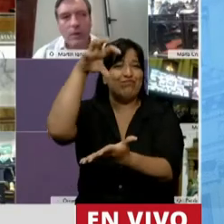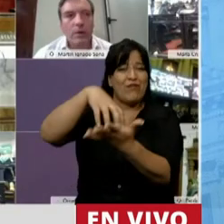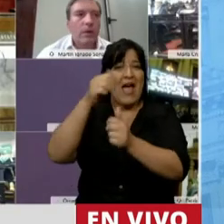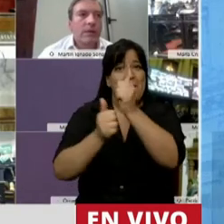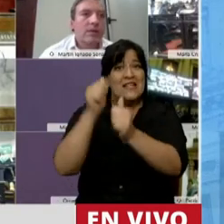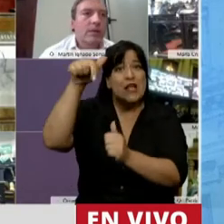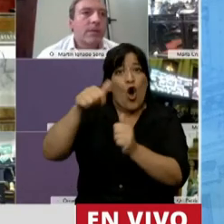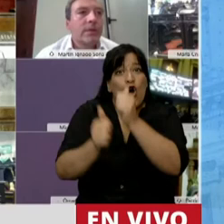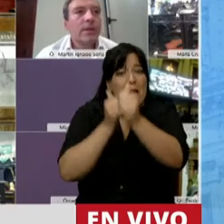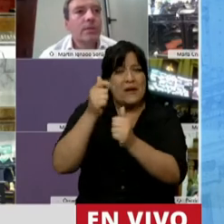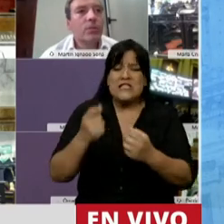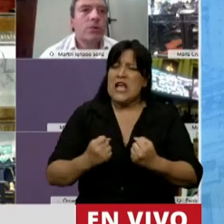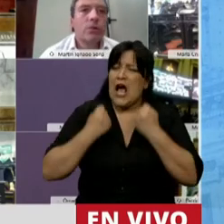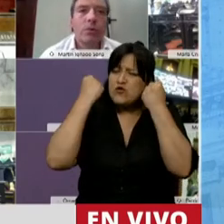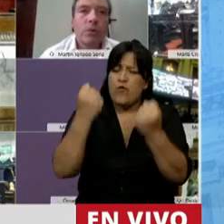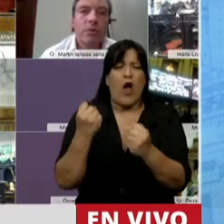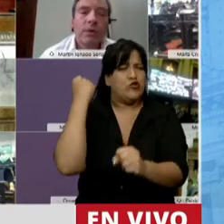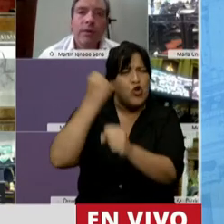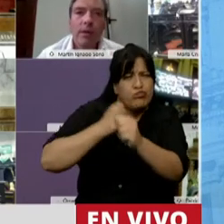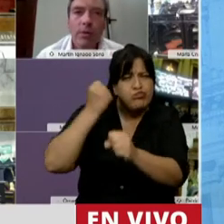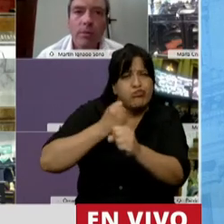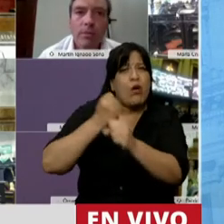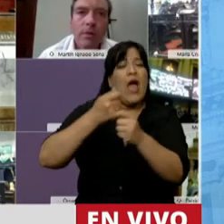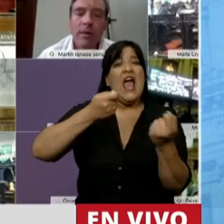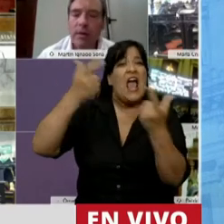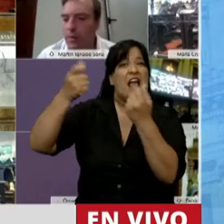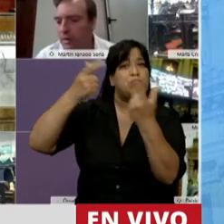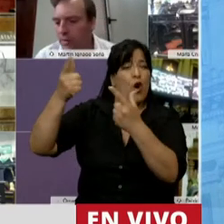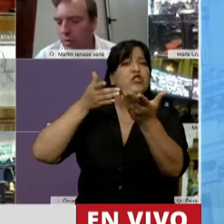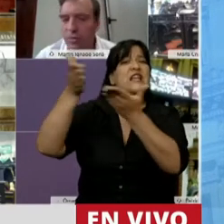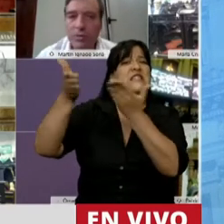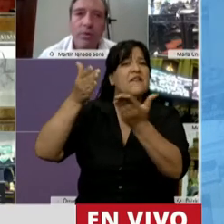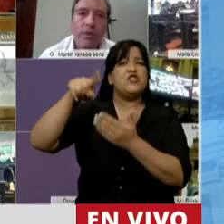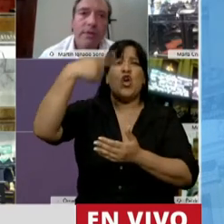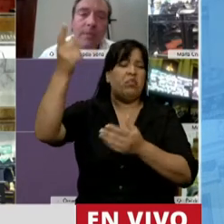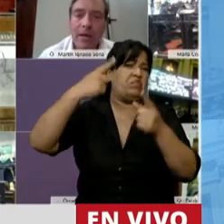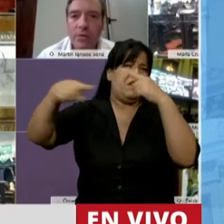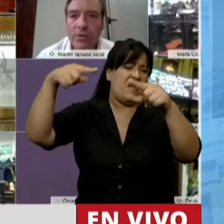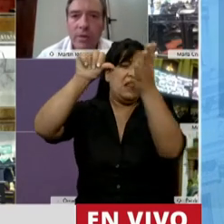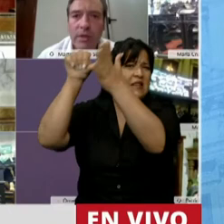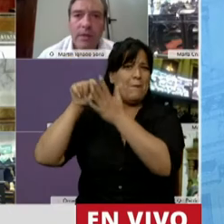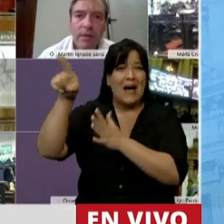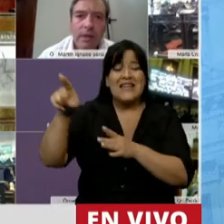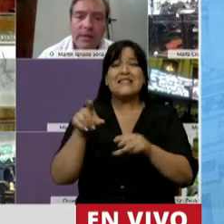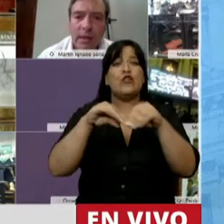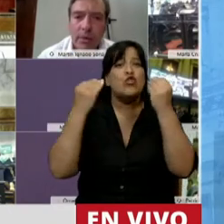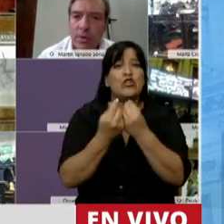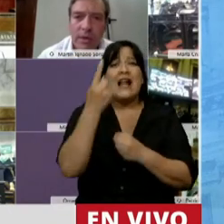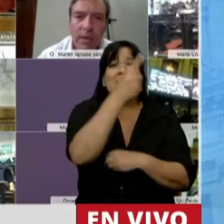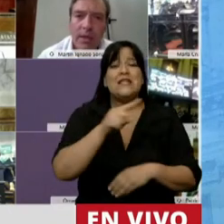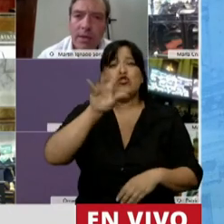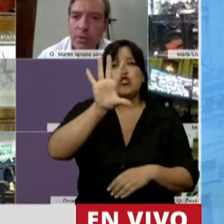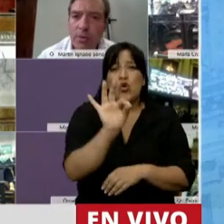Hoy esa empresa, con mucho esfuerzo y mucho trabajo, exporta servicios a distintos países del mundo. Tiene